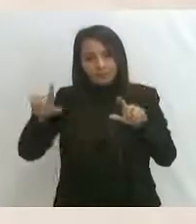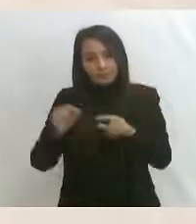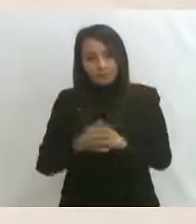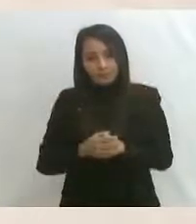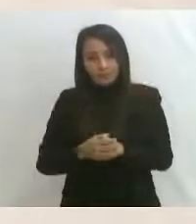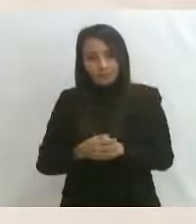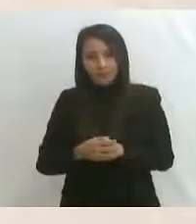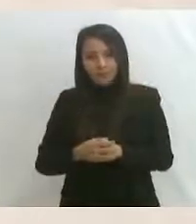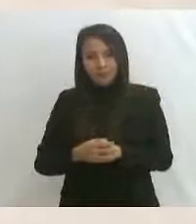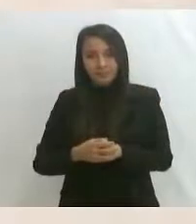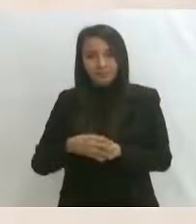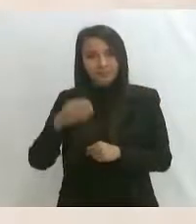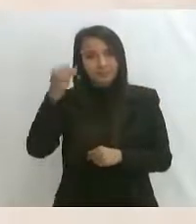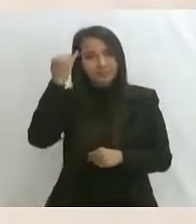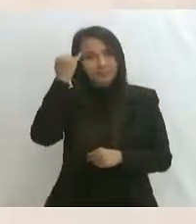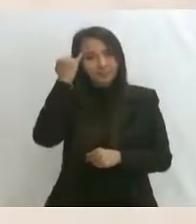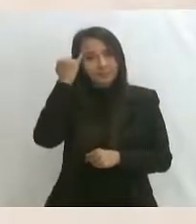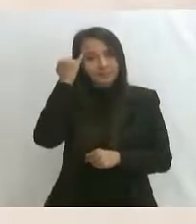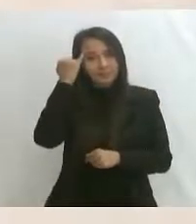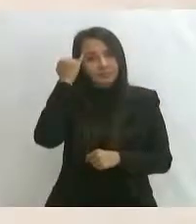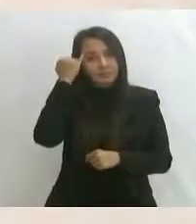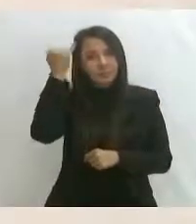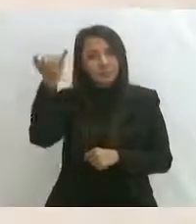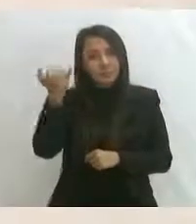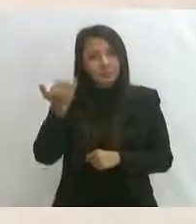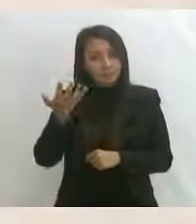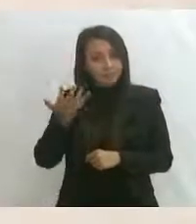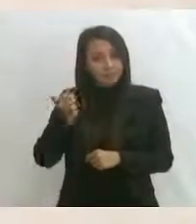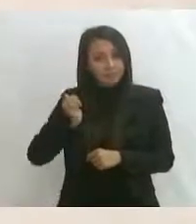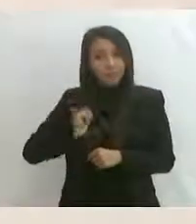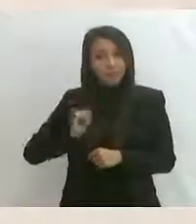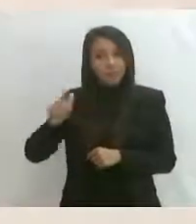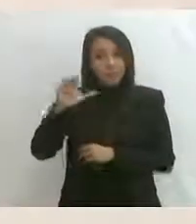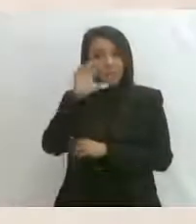la corrupción que prevalecía en Capufe,